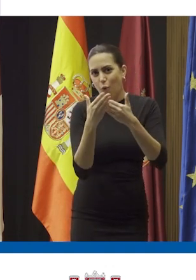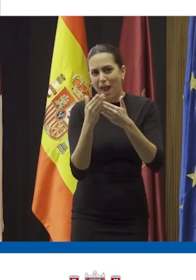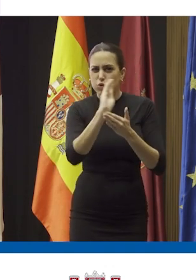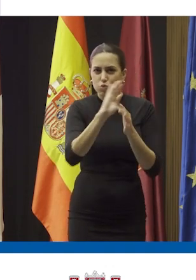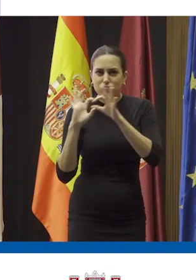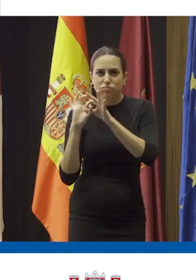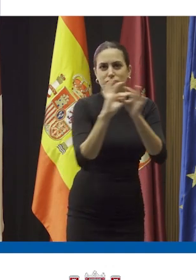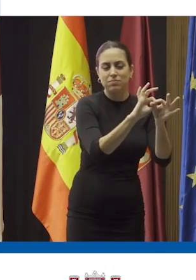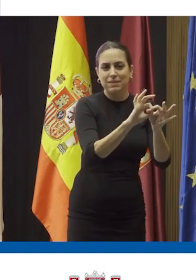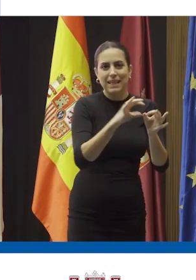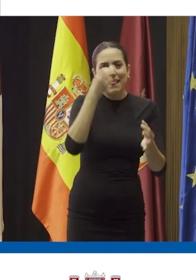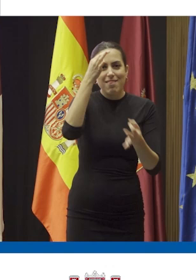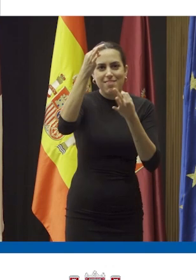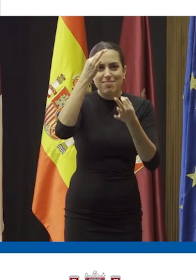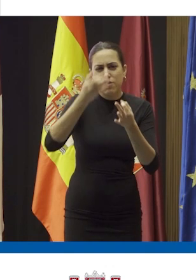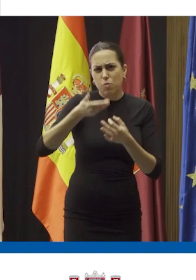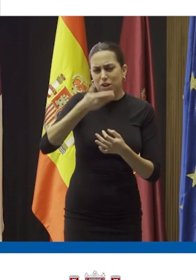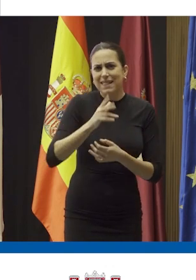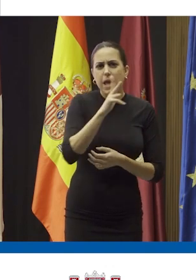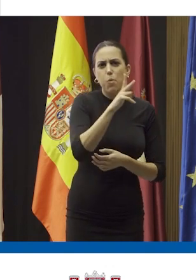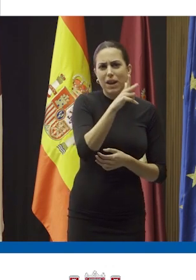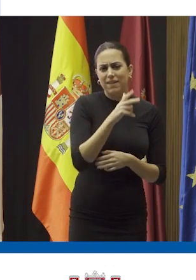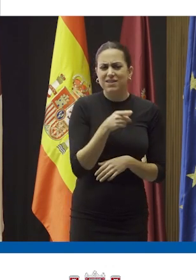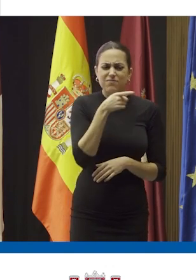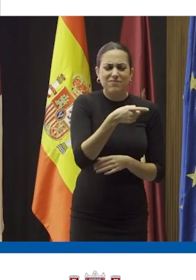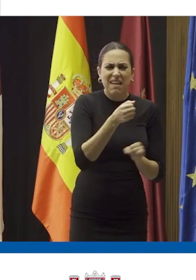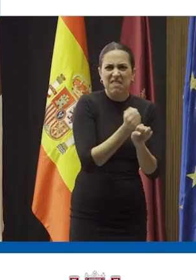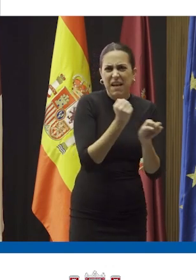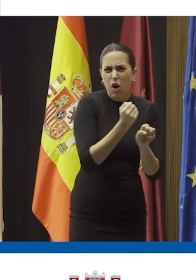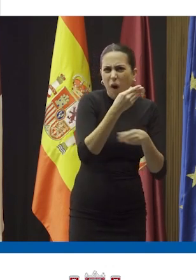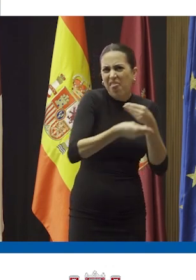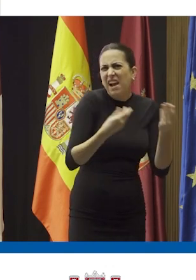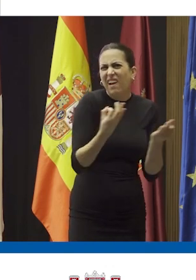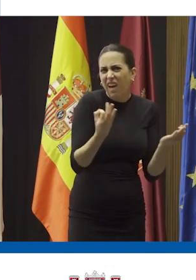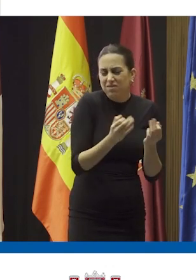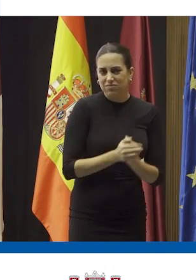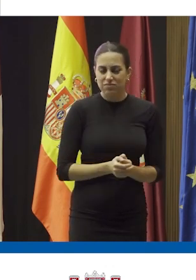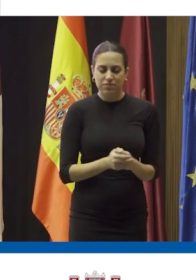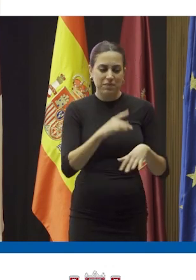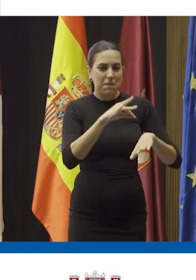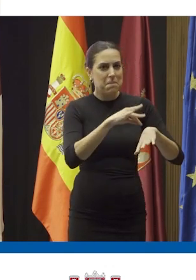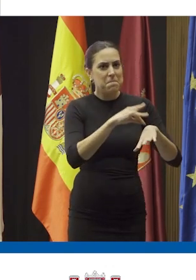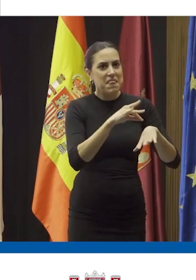como dato importante, Hipócrates. ¿Qué hace Hipócrates? Se salta la medicina